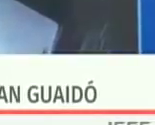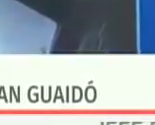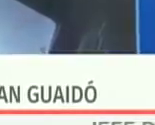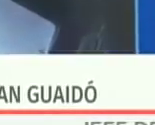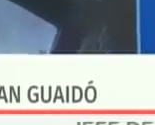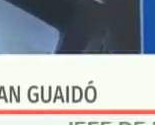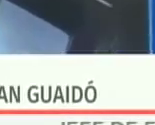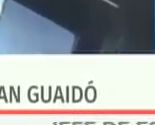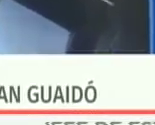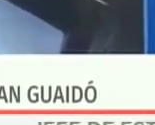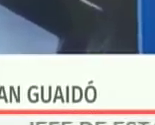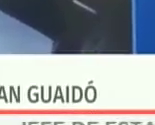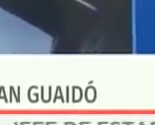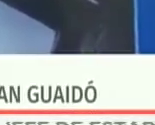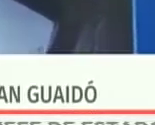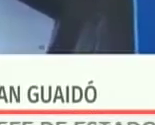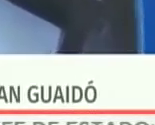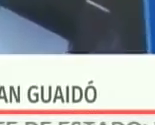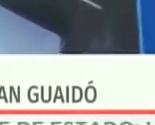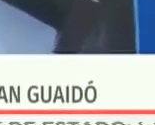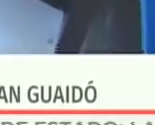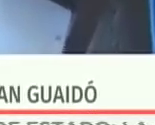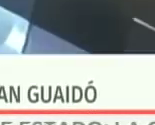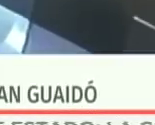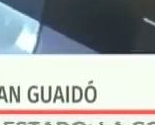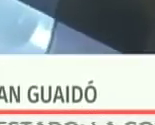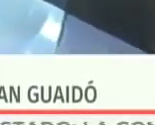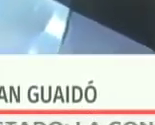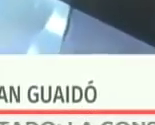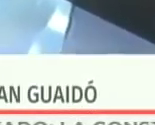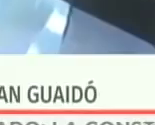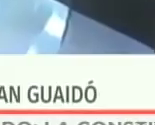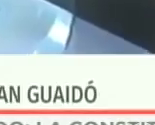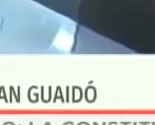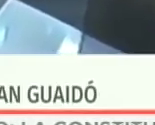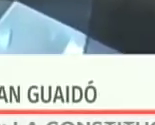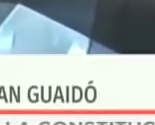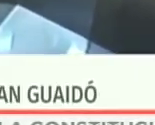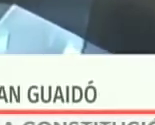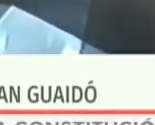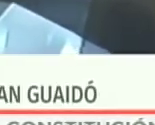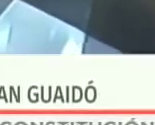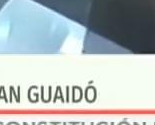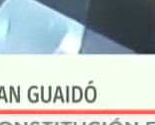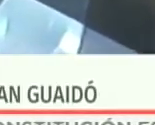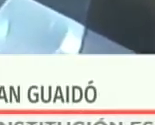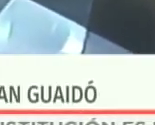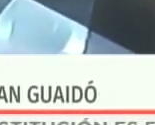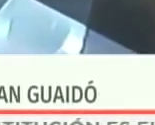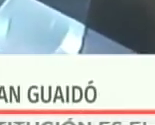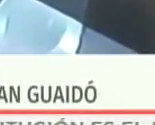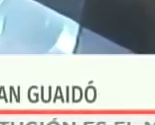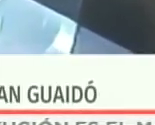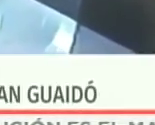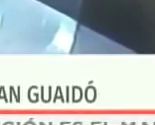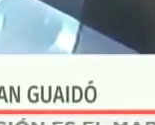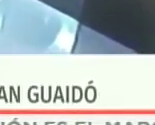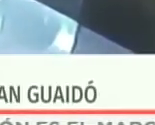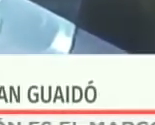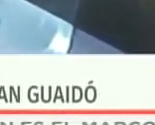presidenciales, pero que en modo alguno usted se creía presidente de nada? ¿Lo dijo o no lo dijo? Si me